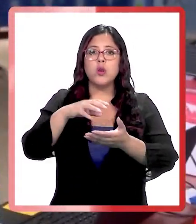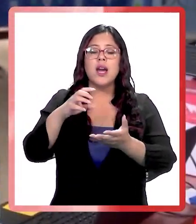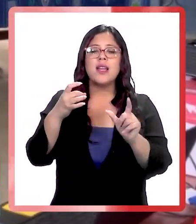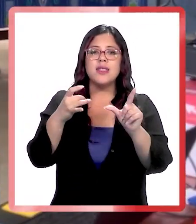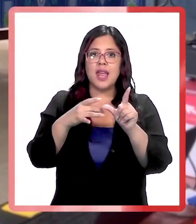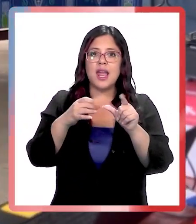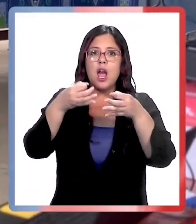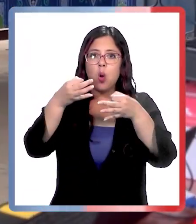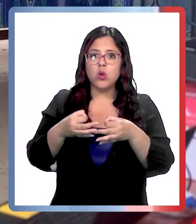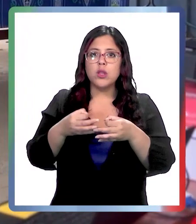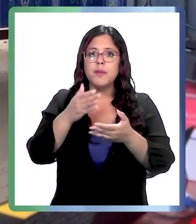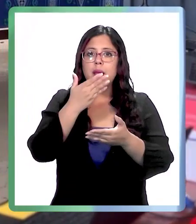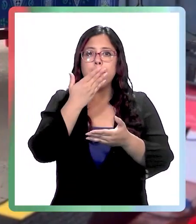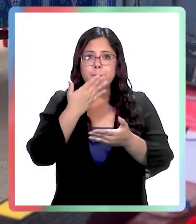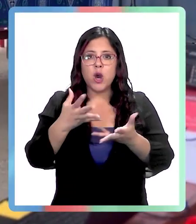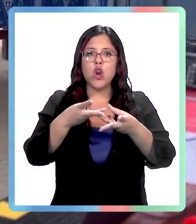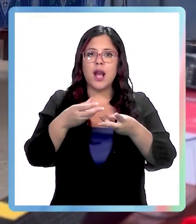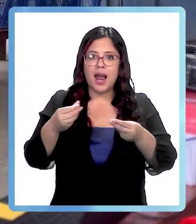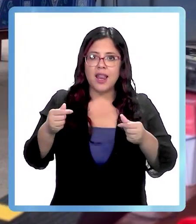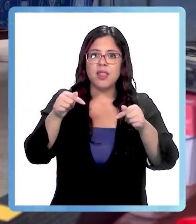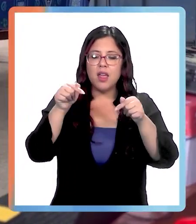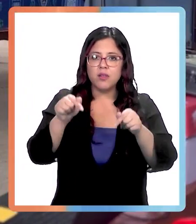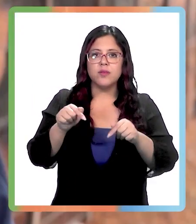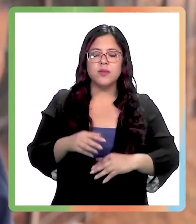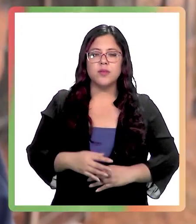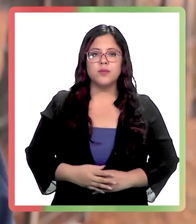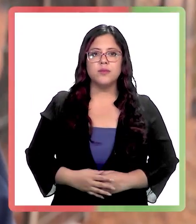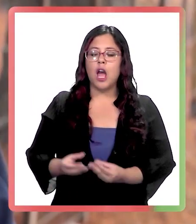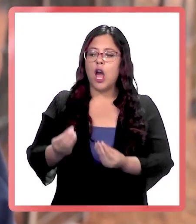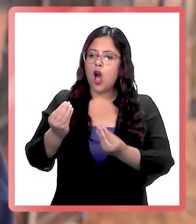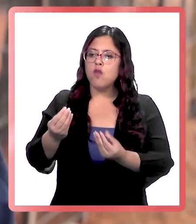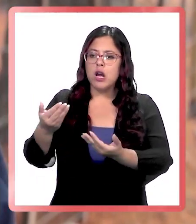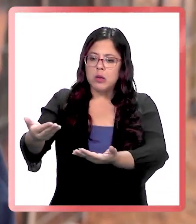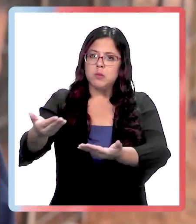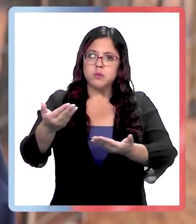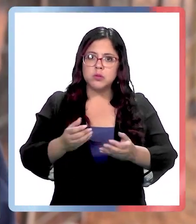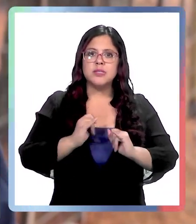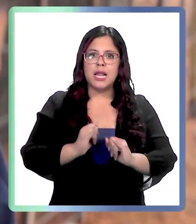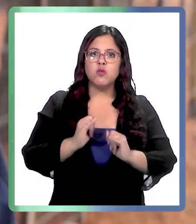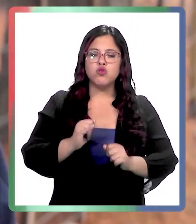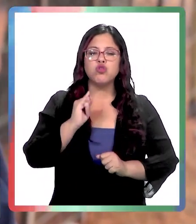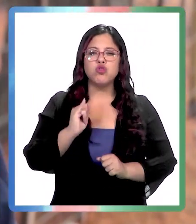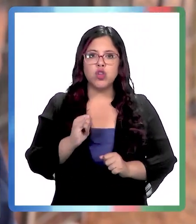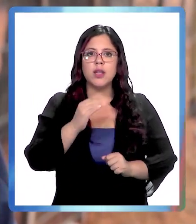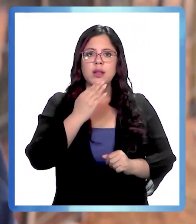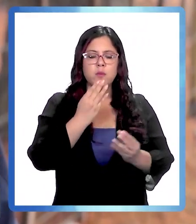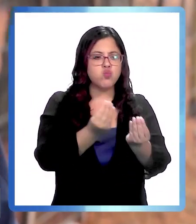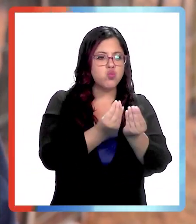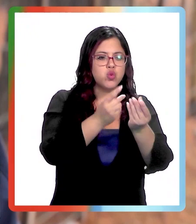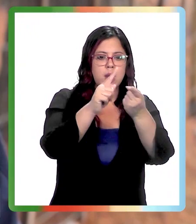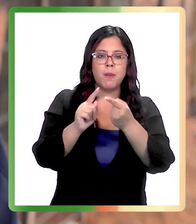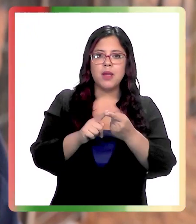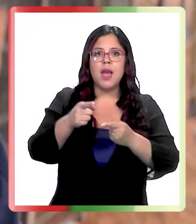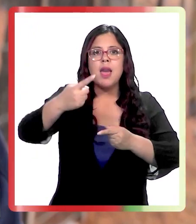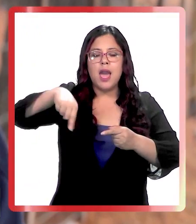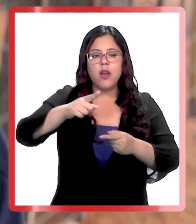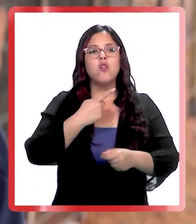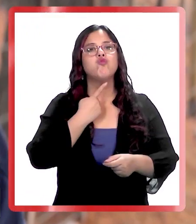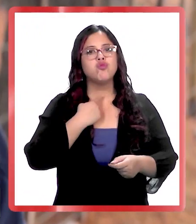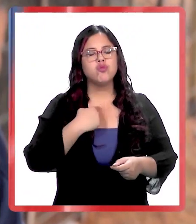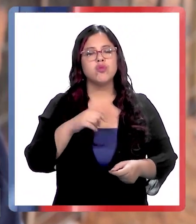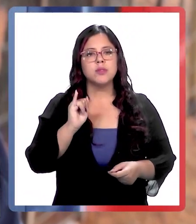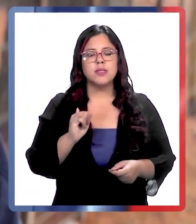busca mejorar estándares de calidad. Una muy buena acogida de la información, alta participación, se mostraron muy